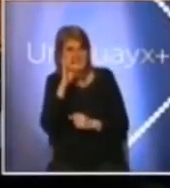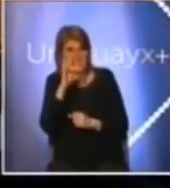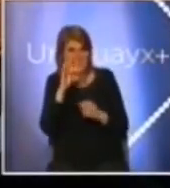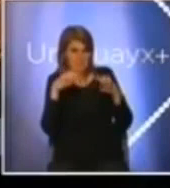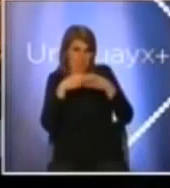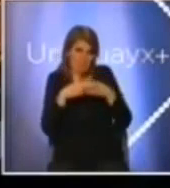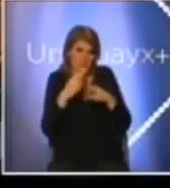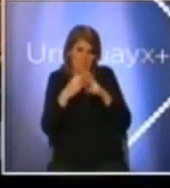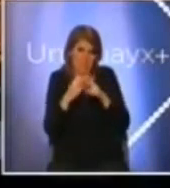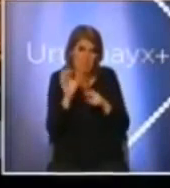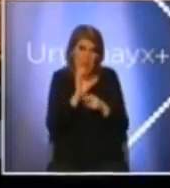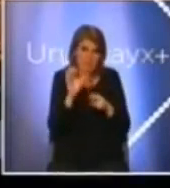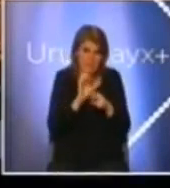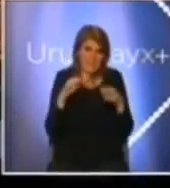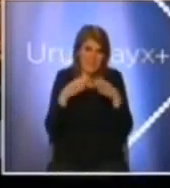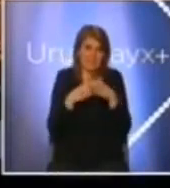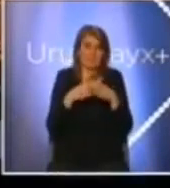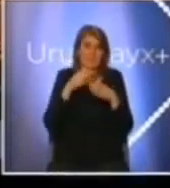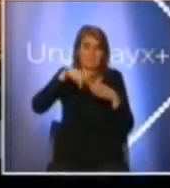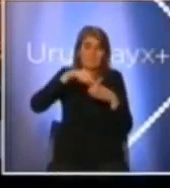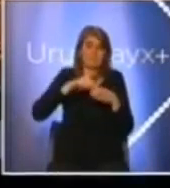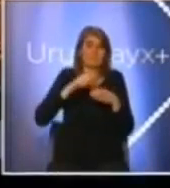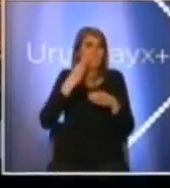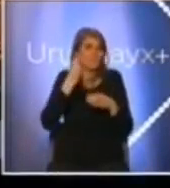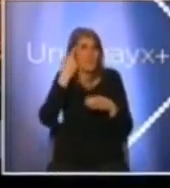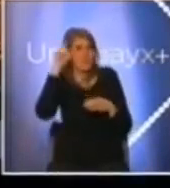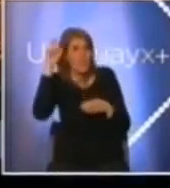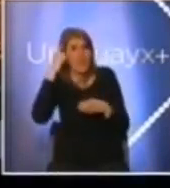auditor de la ANI a una usina de ideas,